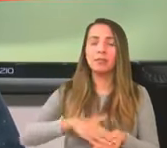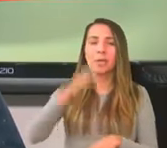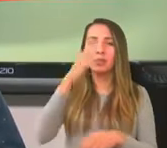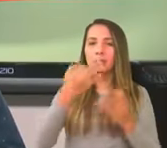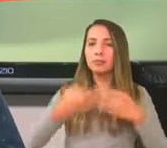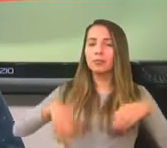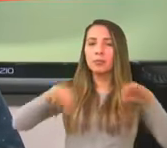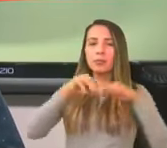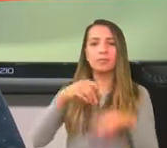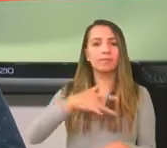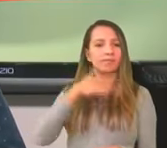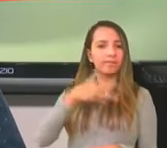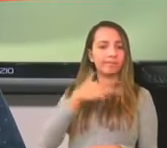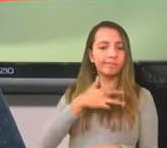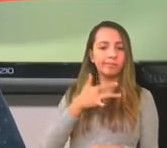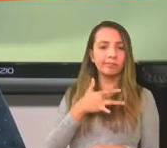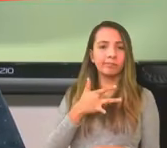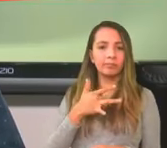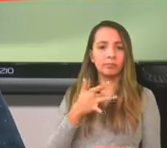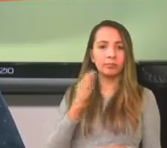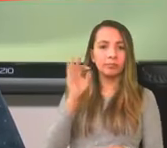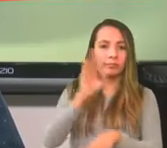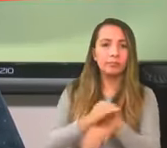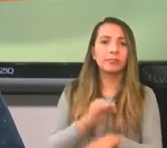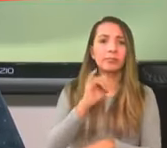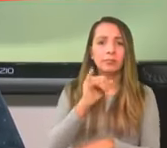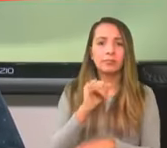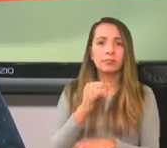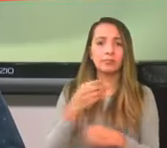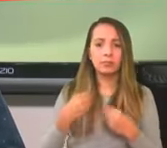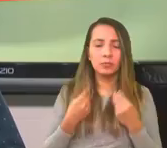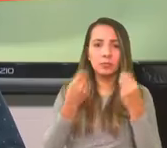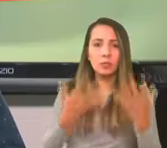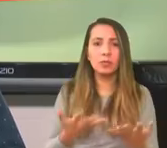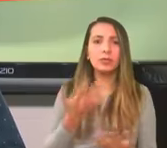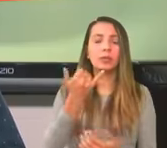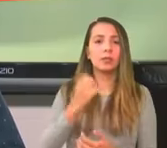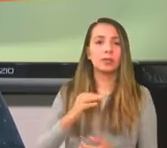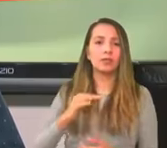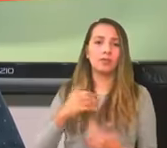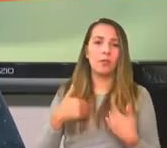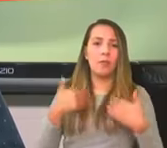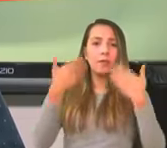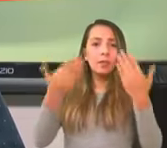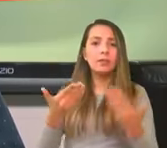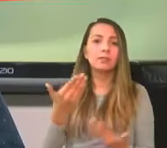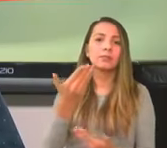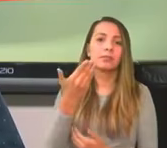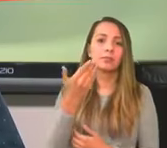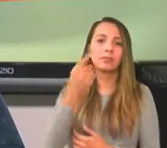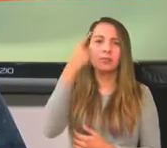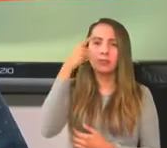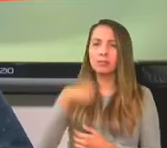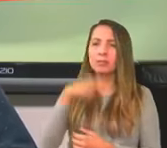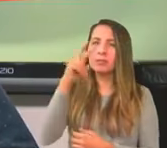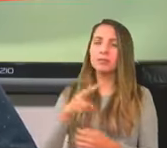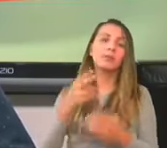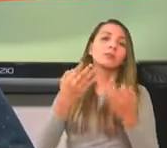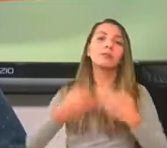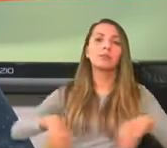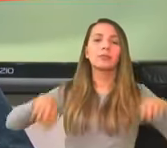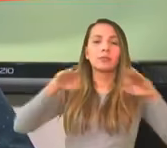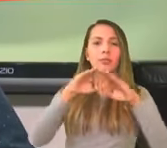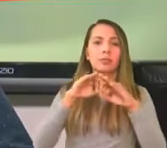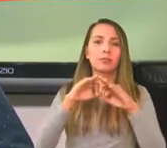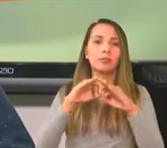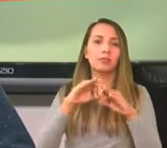criterio común, pero elevando nuestra fe y nuestra confianza, que para mí es muy importante, en nuestro